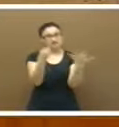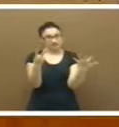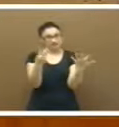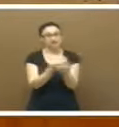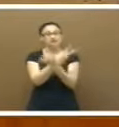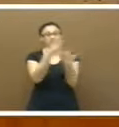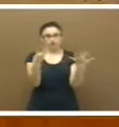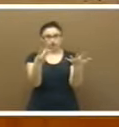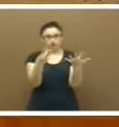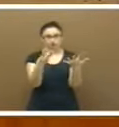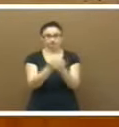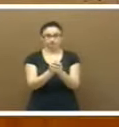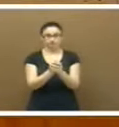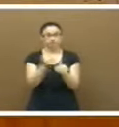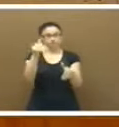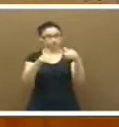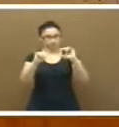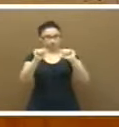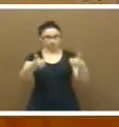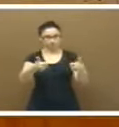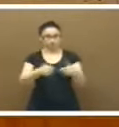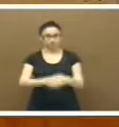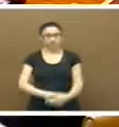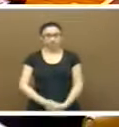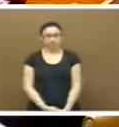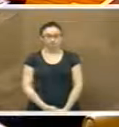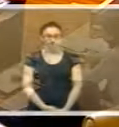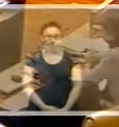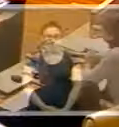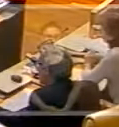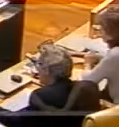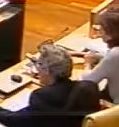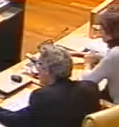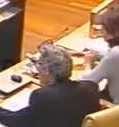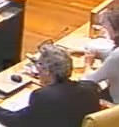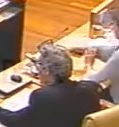y 18. Entramos en votación.